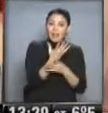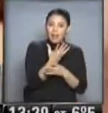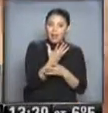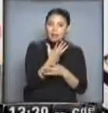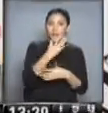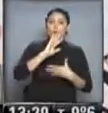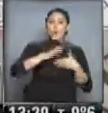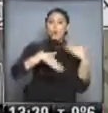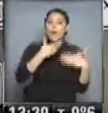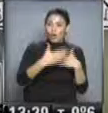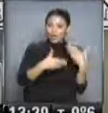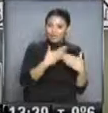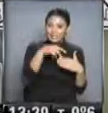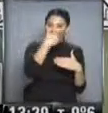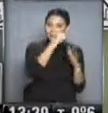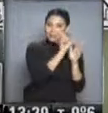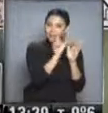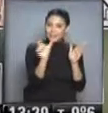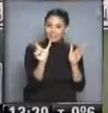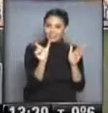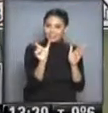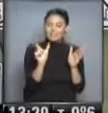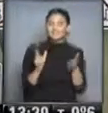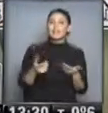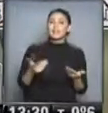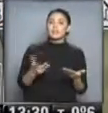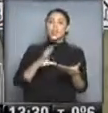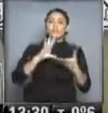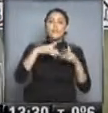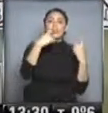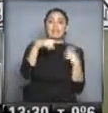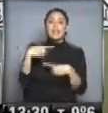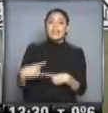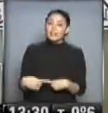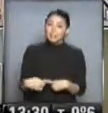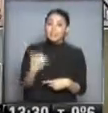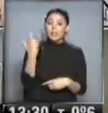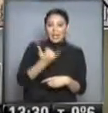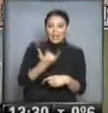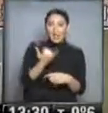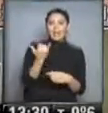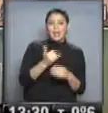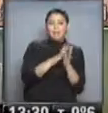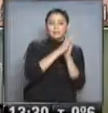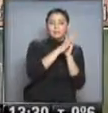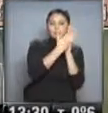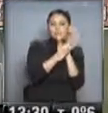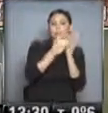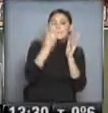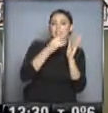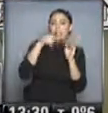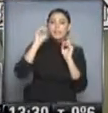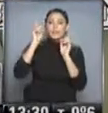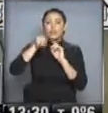un juego, que es una trivia, o sea que de distintas maneras, porque hay un cuadernillo para docentes, otro para